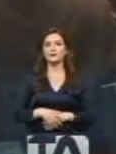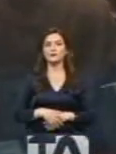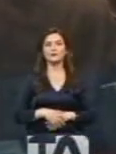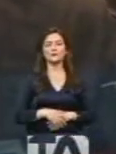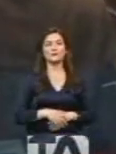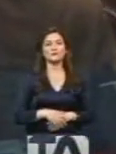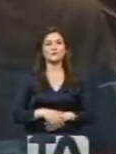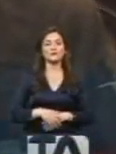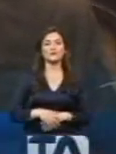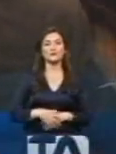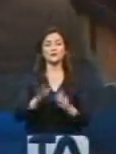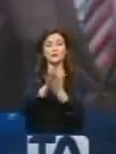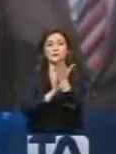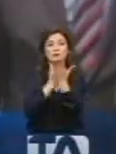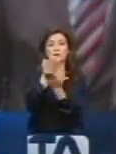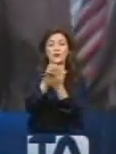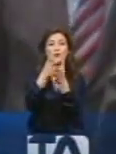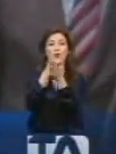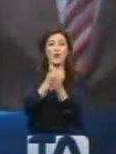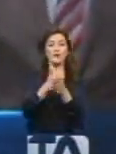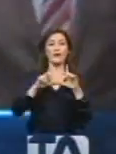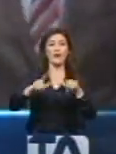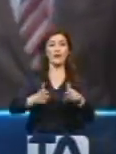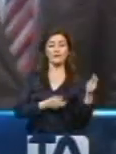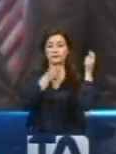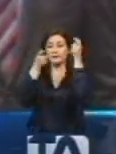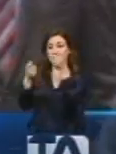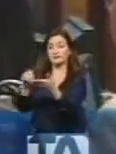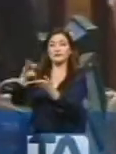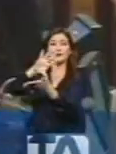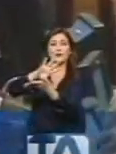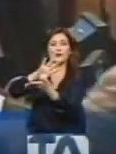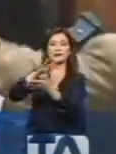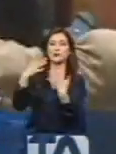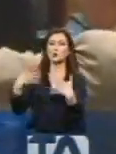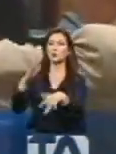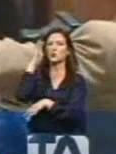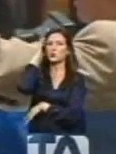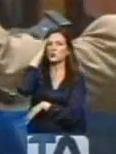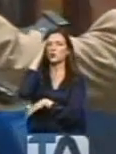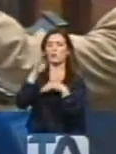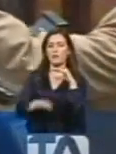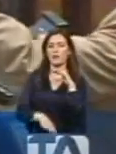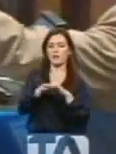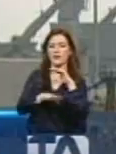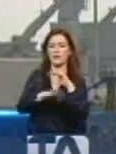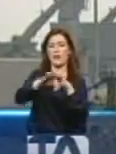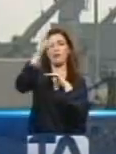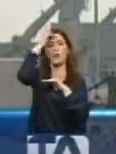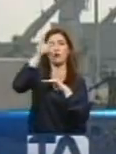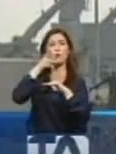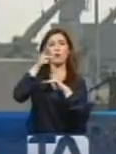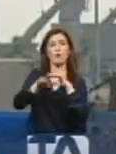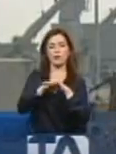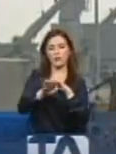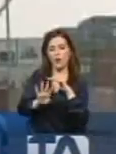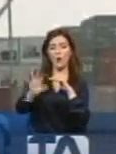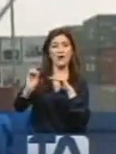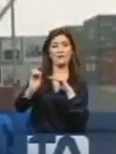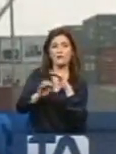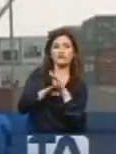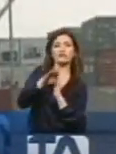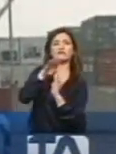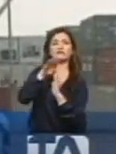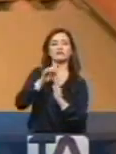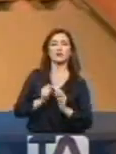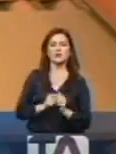Los cuestionamientos al proyecto económico urgente crecen. No solo les preocupa el techo a la deuda pública, sino también al impuesto a la salida de divisas,